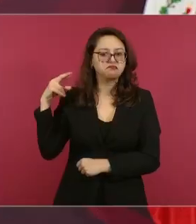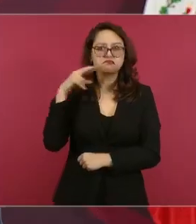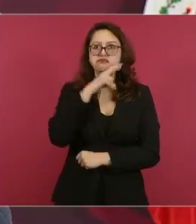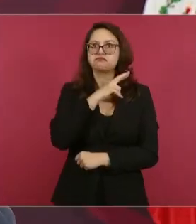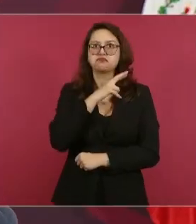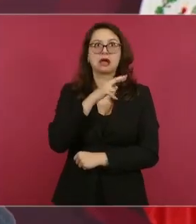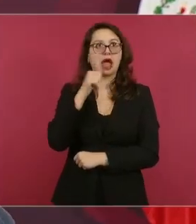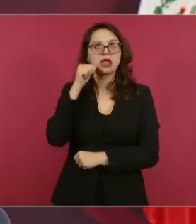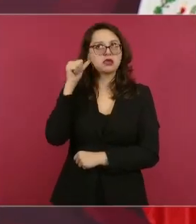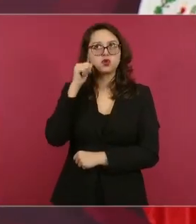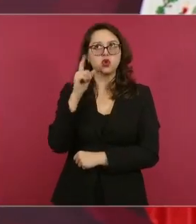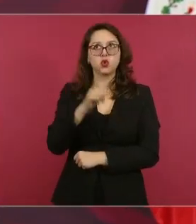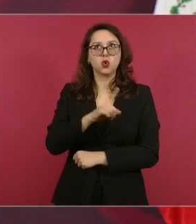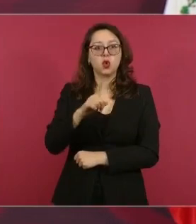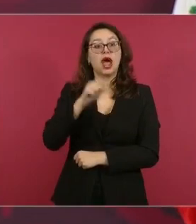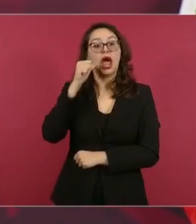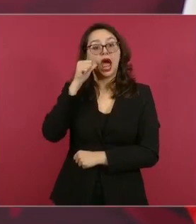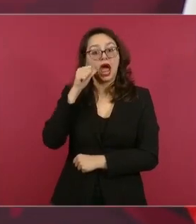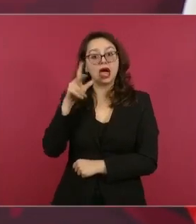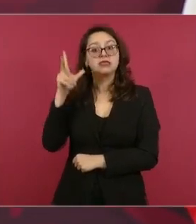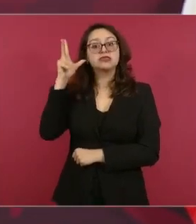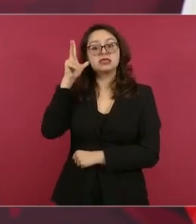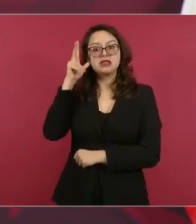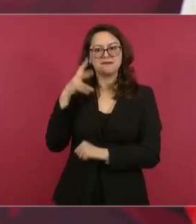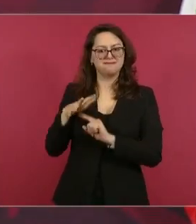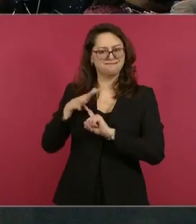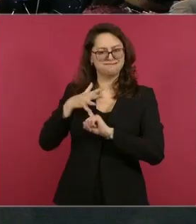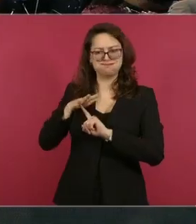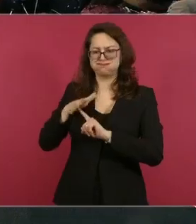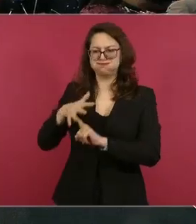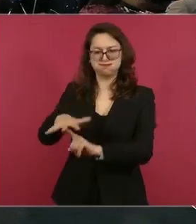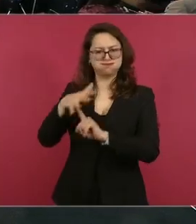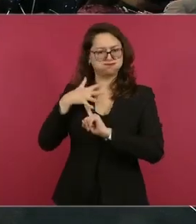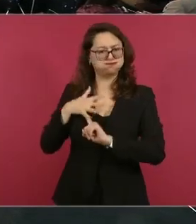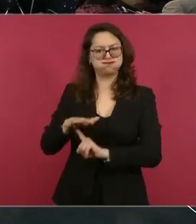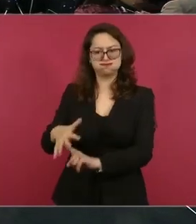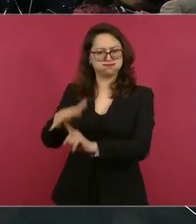antier en la tarde, ¿cuántos